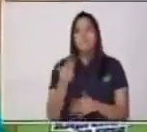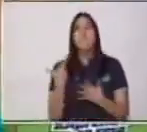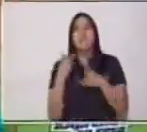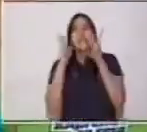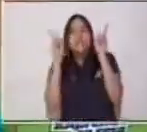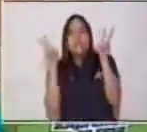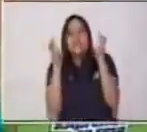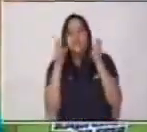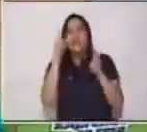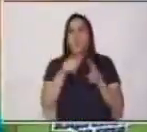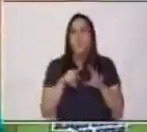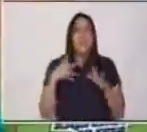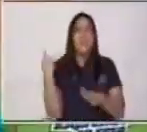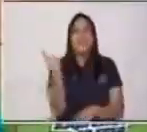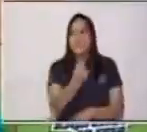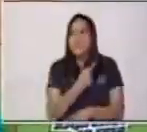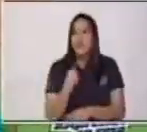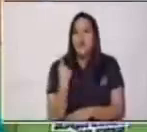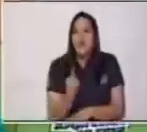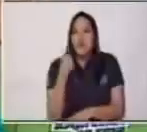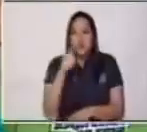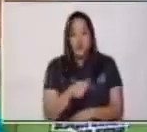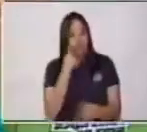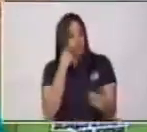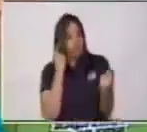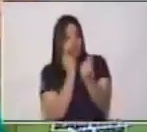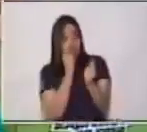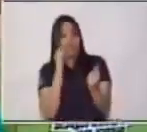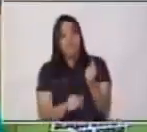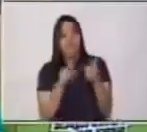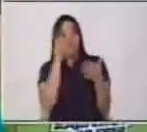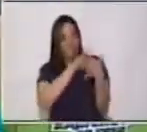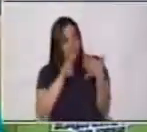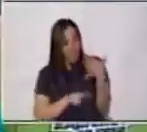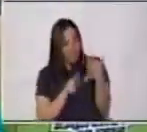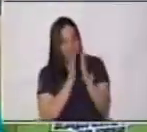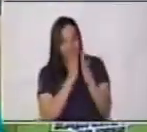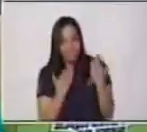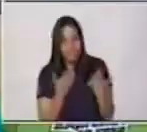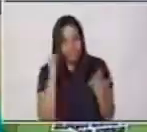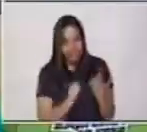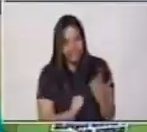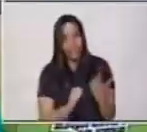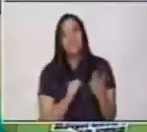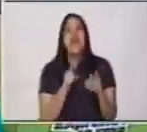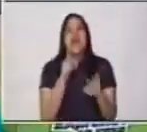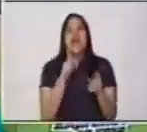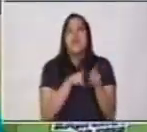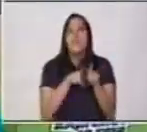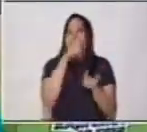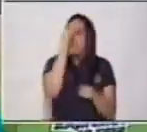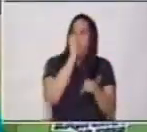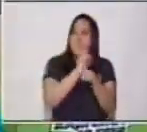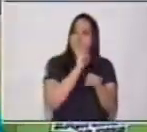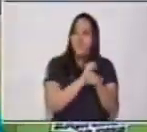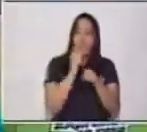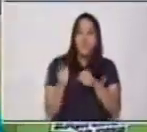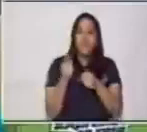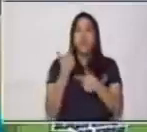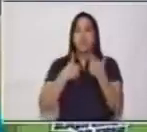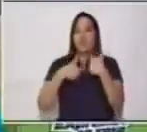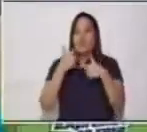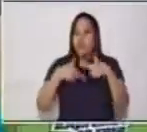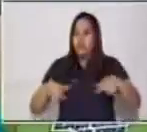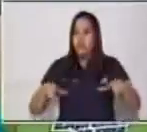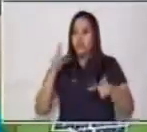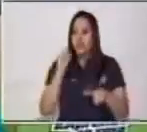lógicas y temporales que se van a encontrar en el texto. Vamos a trabajar, como te indiqué, con los géneros literarios.